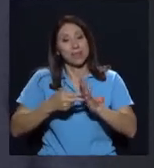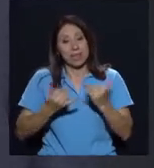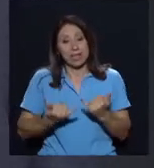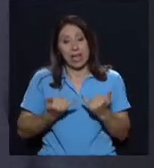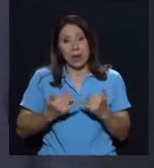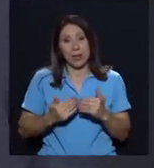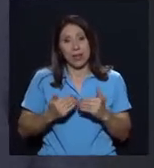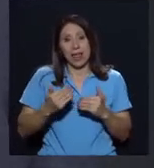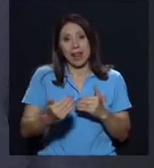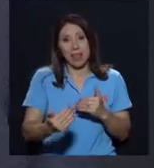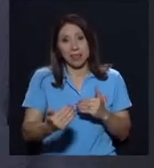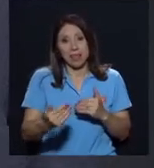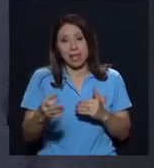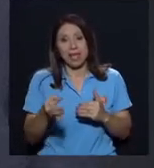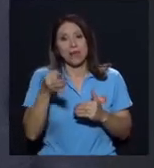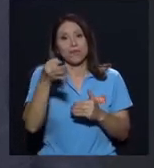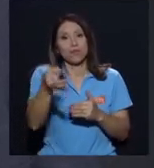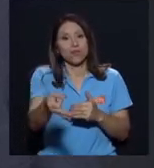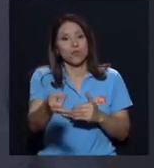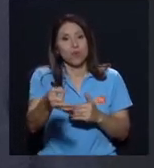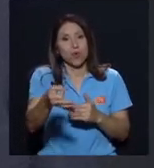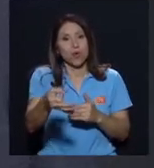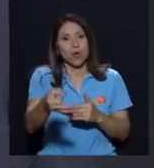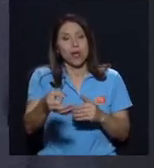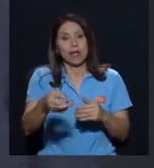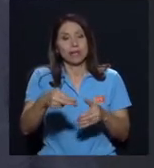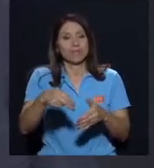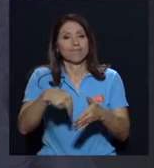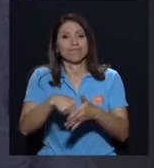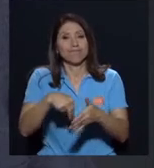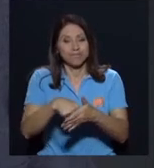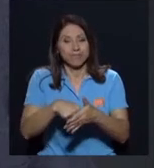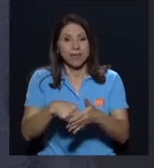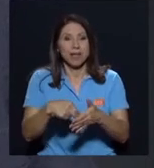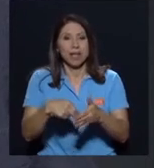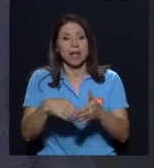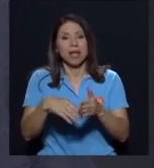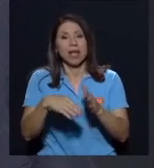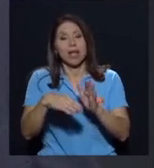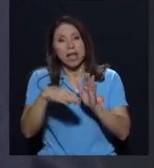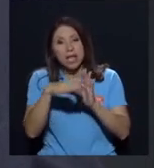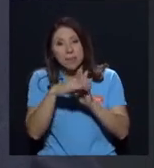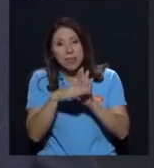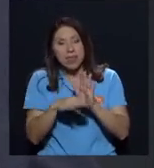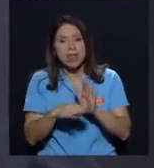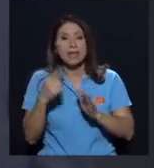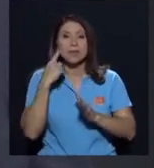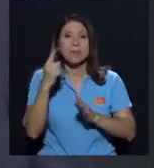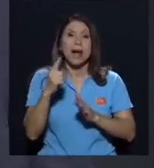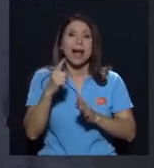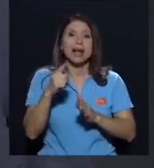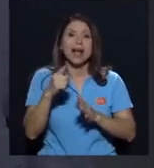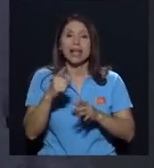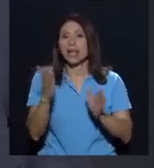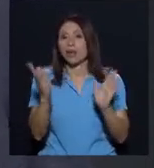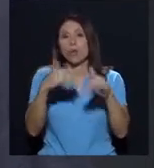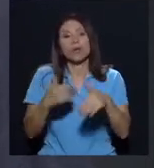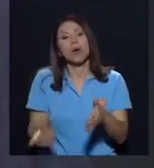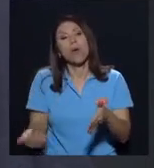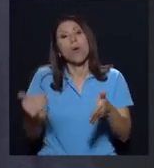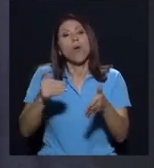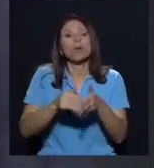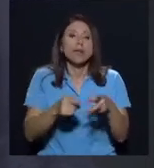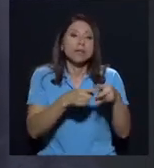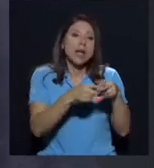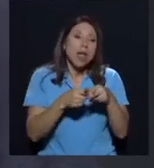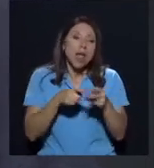por así decir y se tomen medidas para impedir una acumulación de esos fiscales como los que hemos tenido